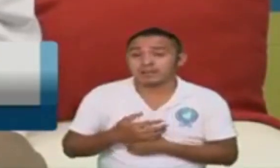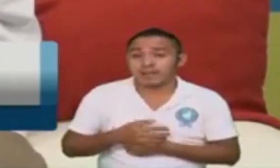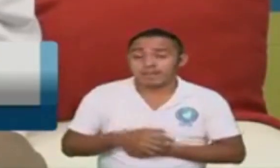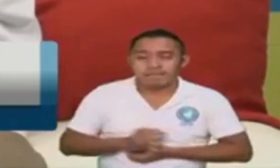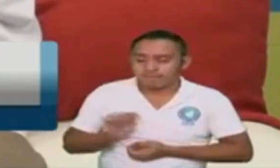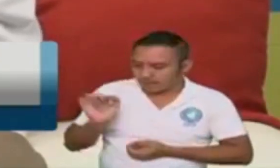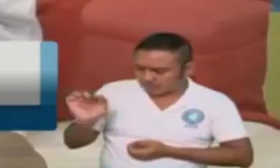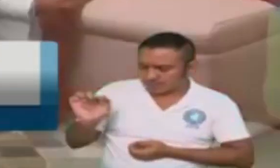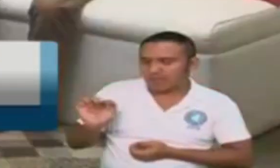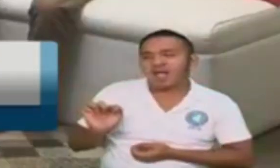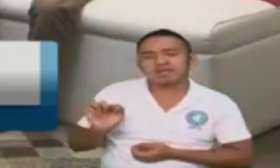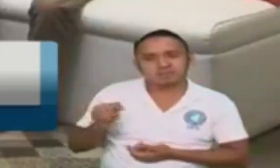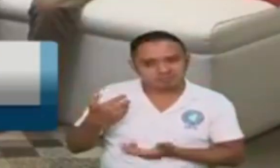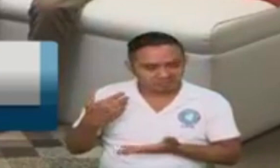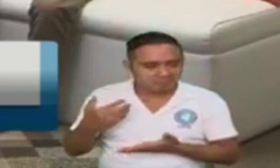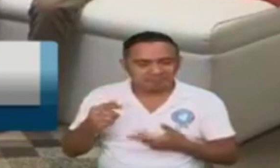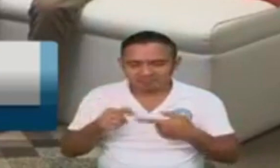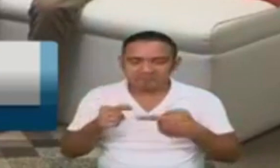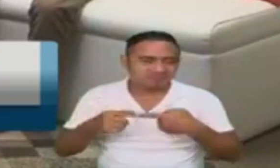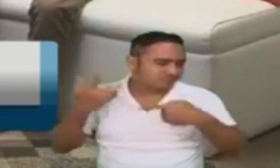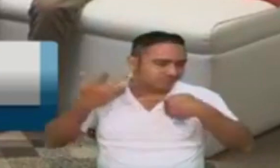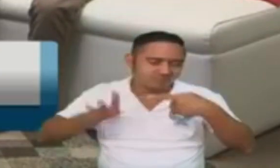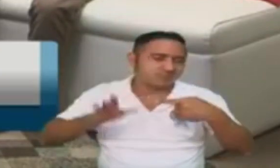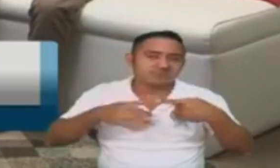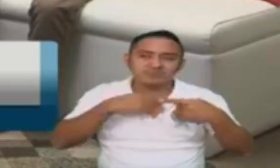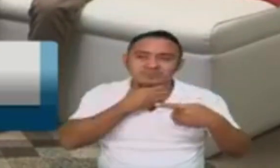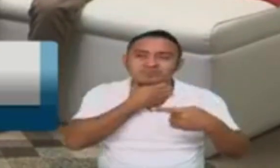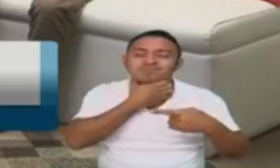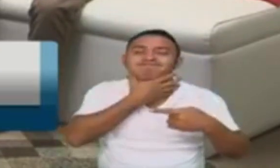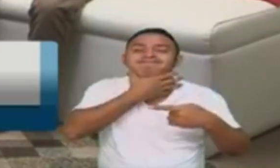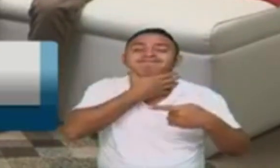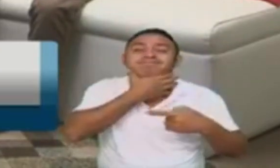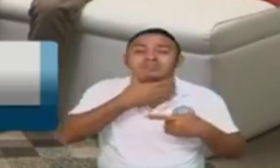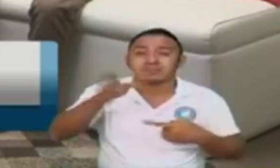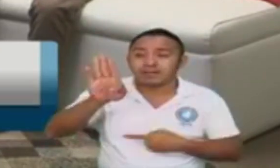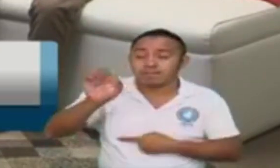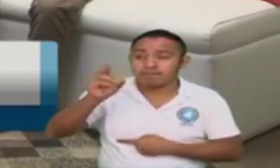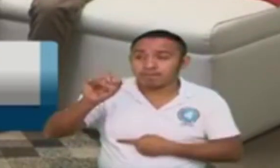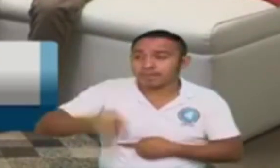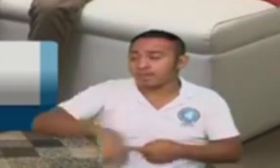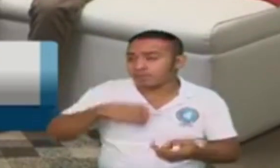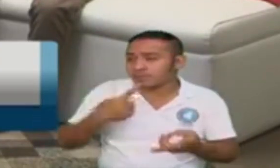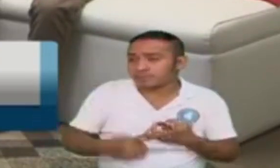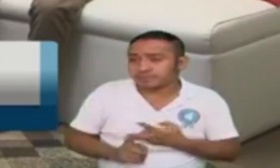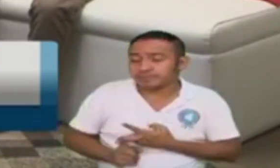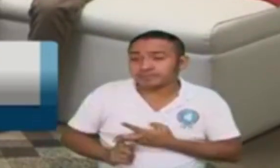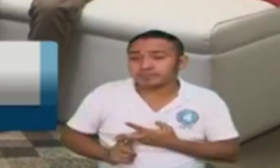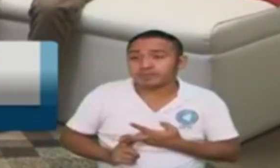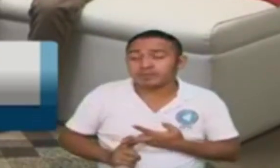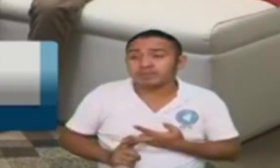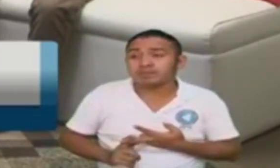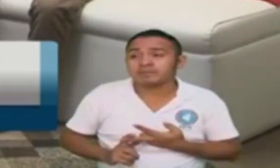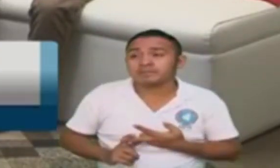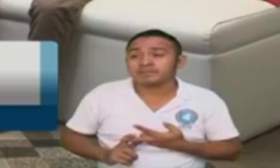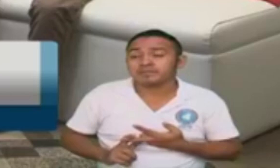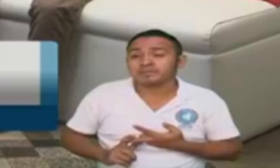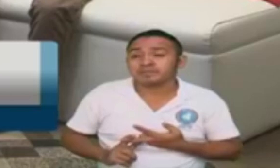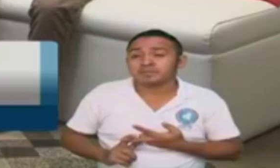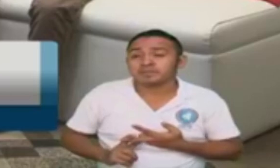primera señal. Esa es una señal, o sea, muy evidente. ¿Qué otra señal puede ser, doctor?